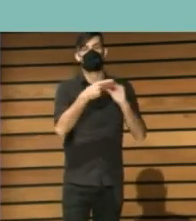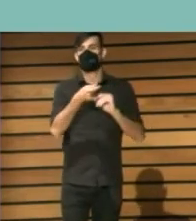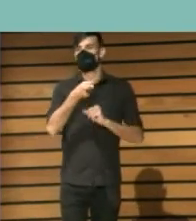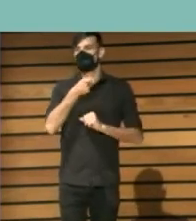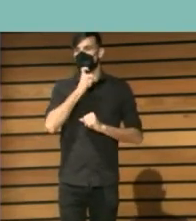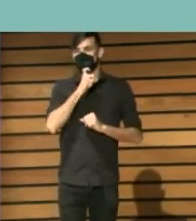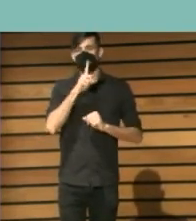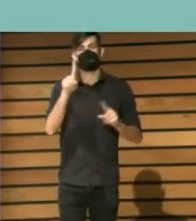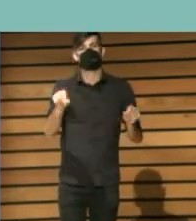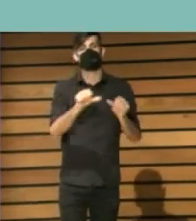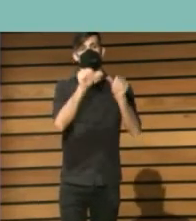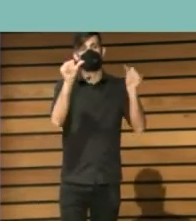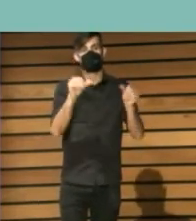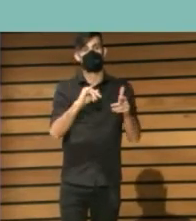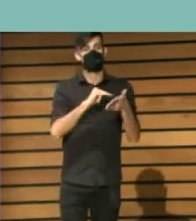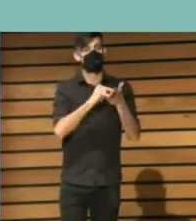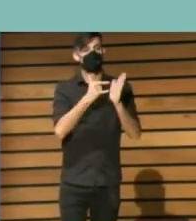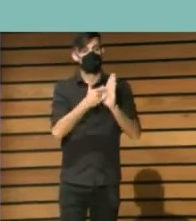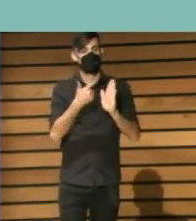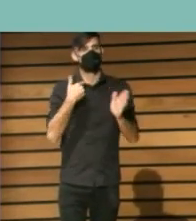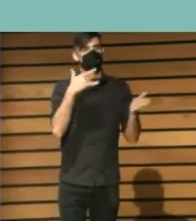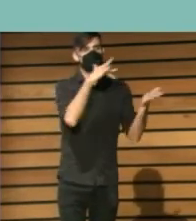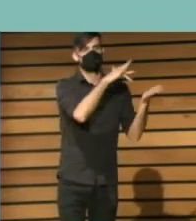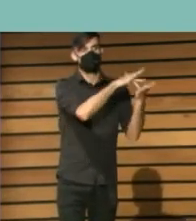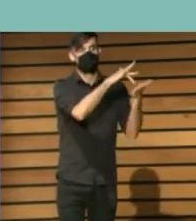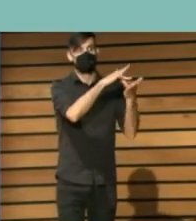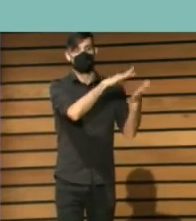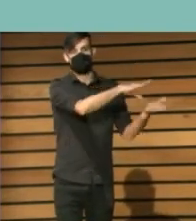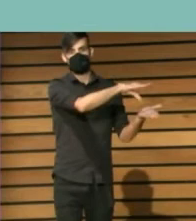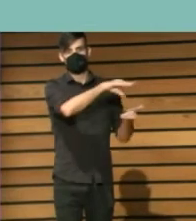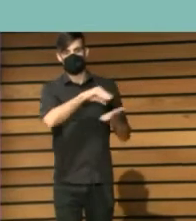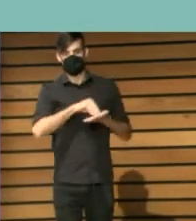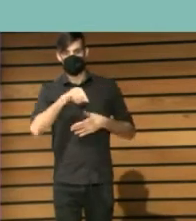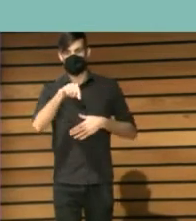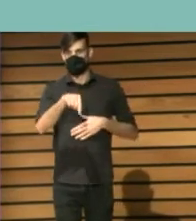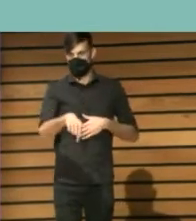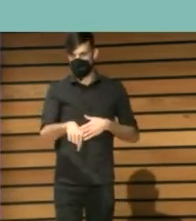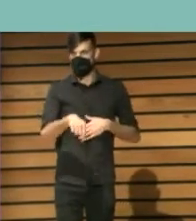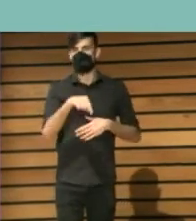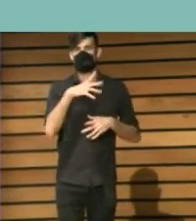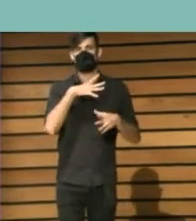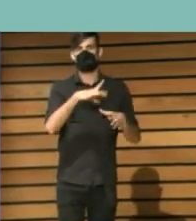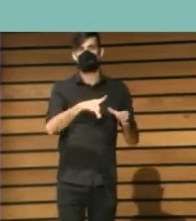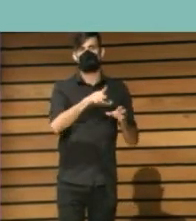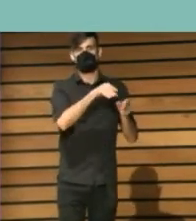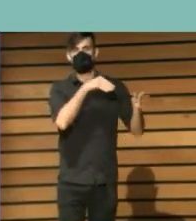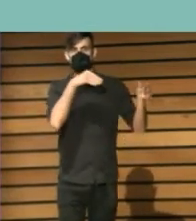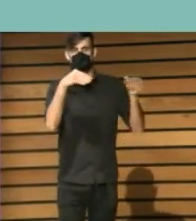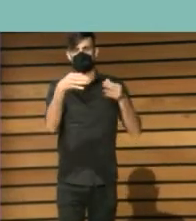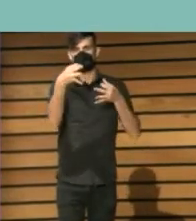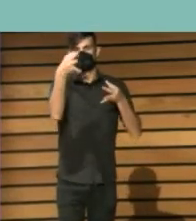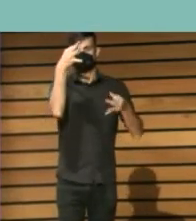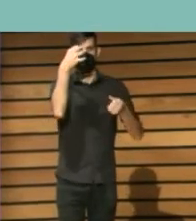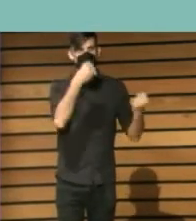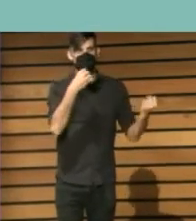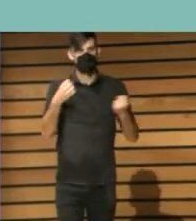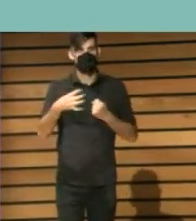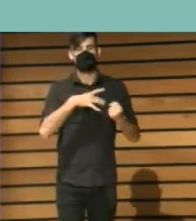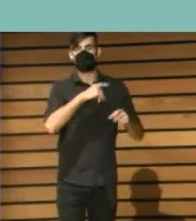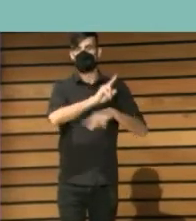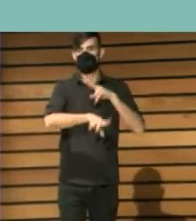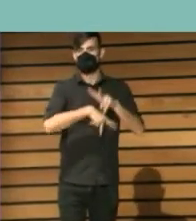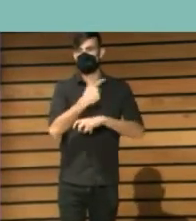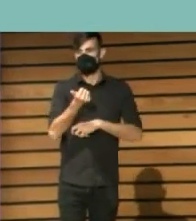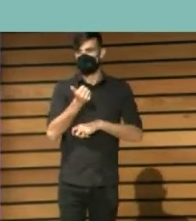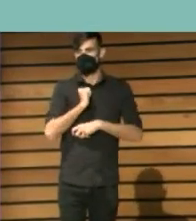esos mismos proyectos que pasan en varios lugares, pues entonces pues estuvieran cada vez mejor documentados y pudieran reaprovecharse. Porque al final todas las